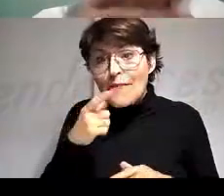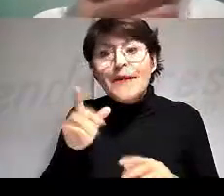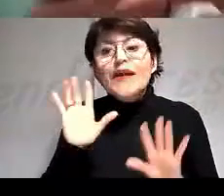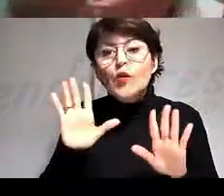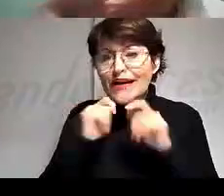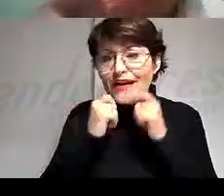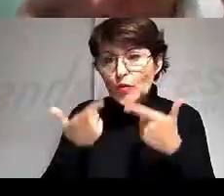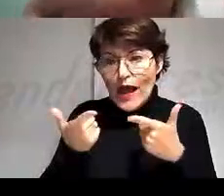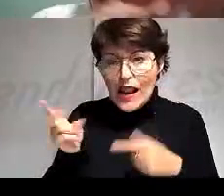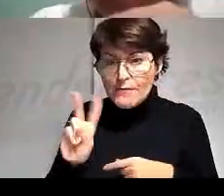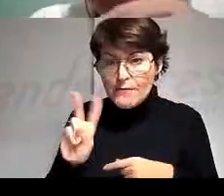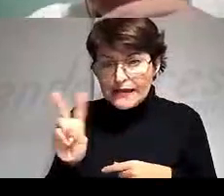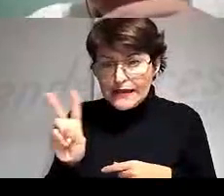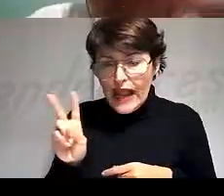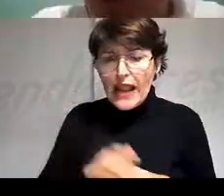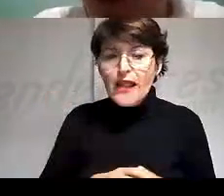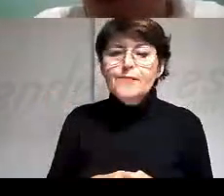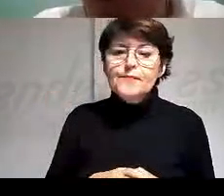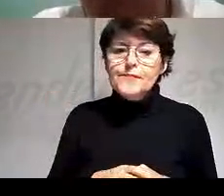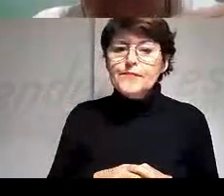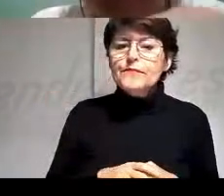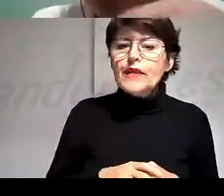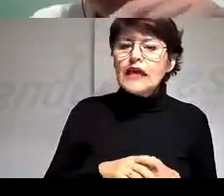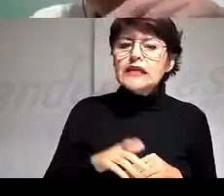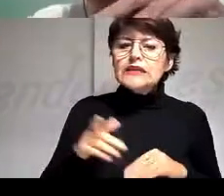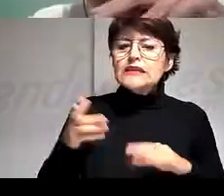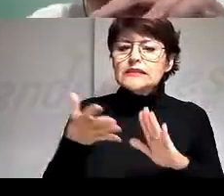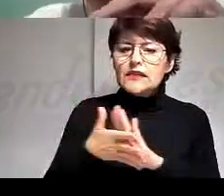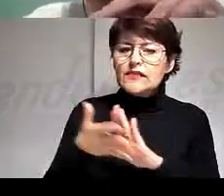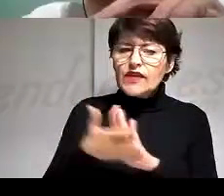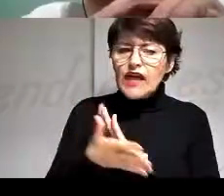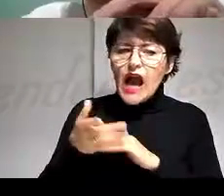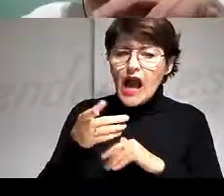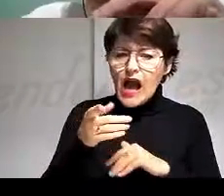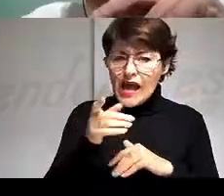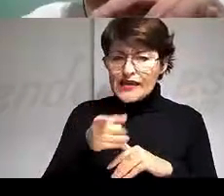arterial. Sería un poco la función que habíamos visto en el óxido nitroso también.